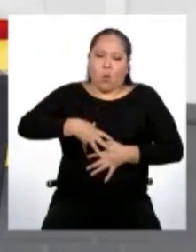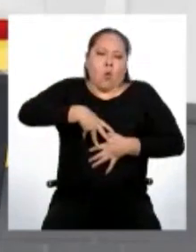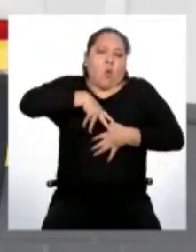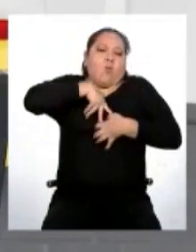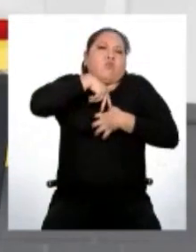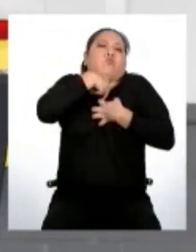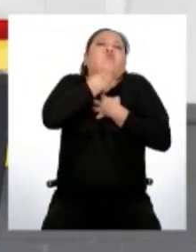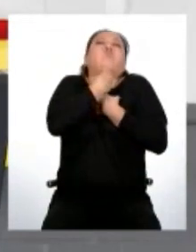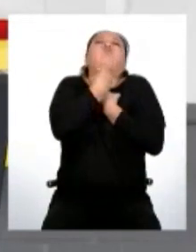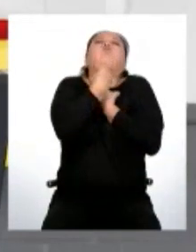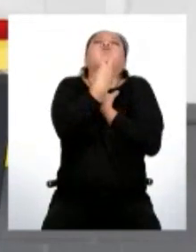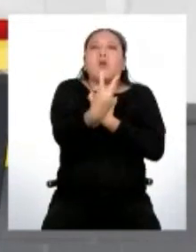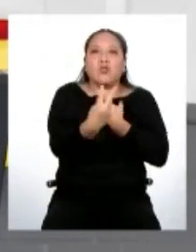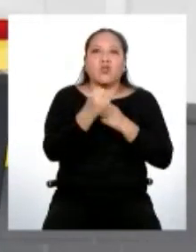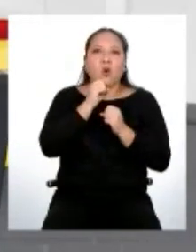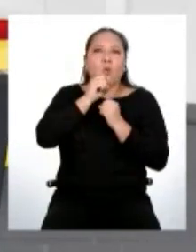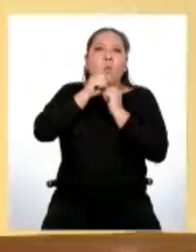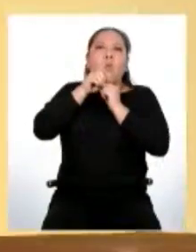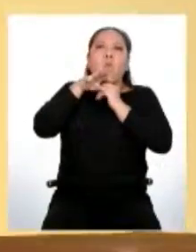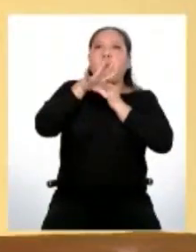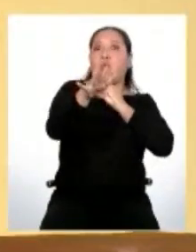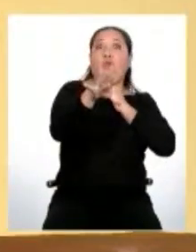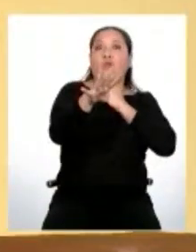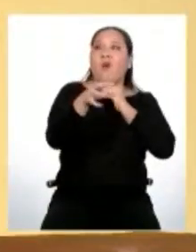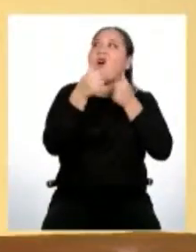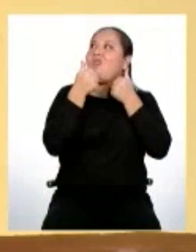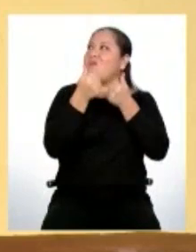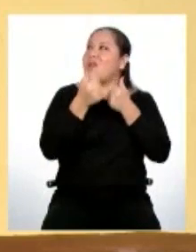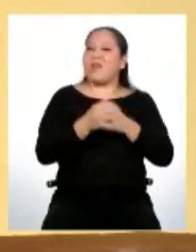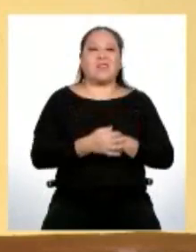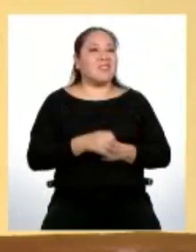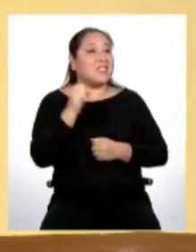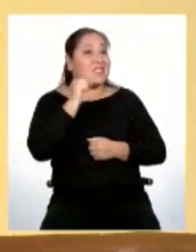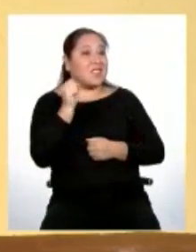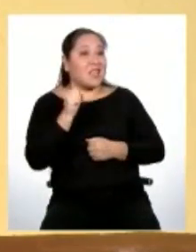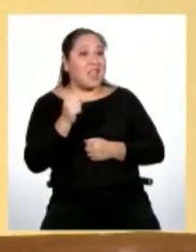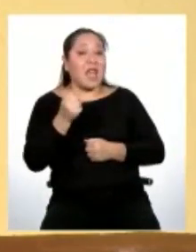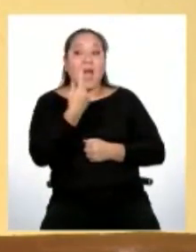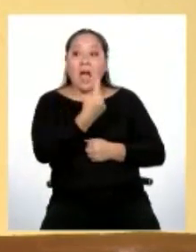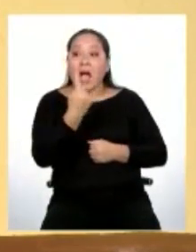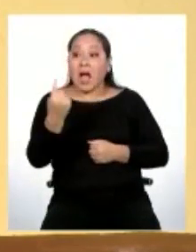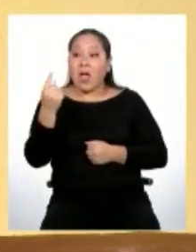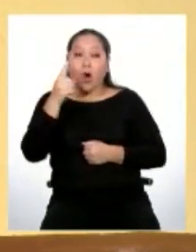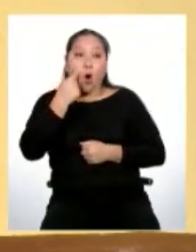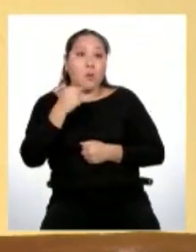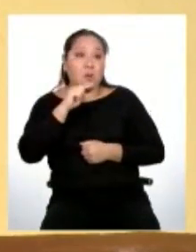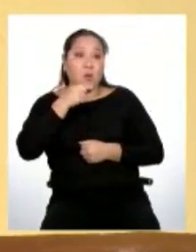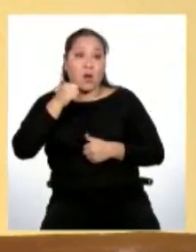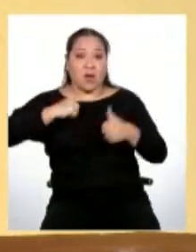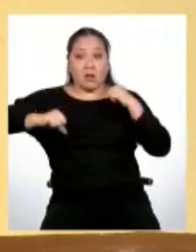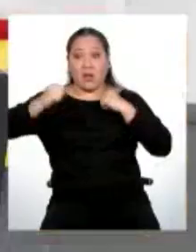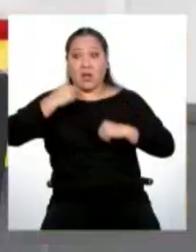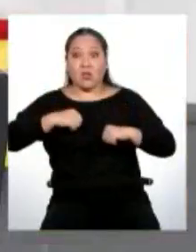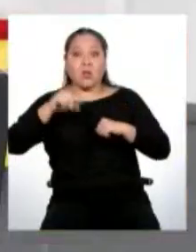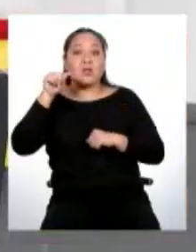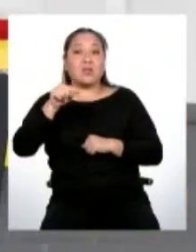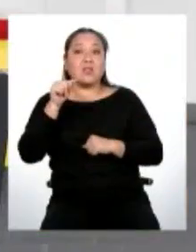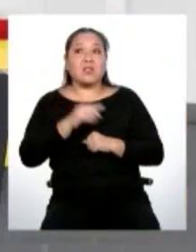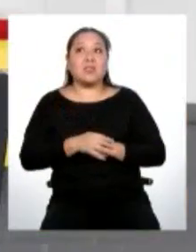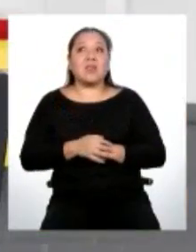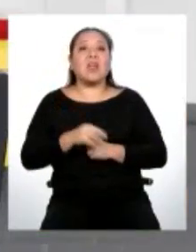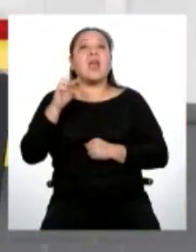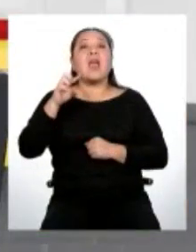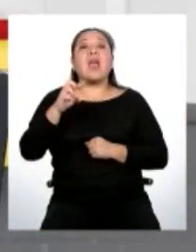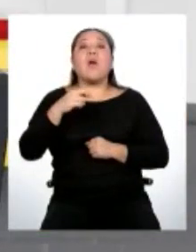proyección de voz alucinante. Es que los actores y actrices deben tener en cuenta aspectos del lenguaje paraverbal.